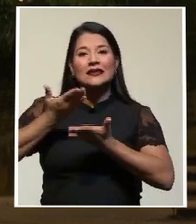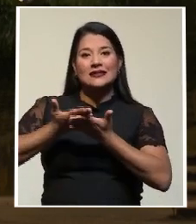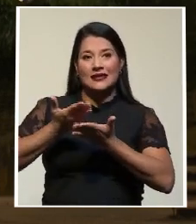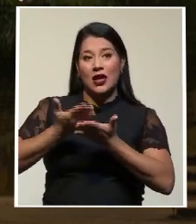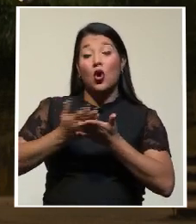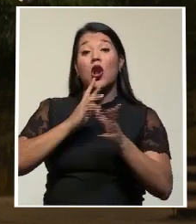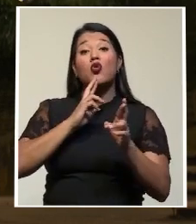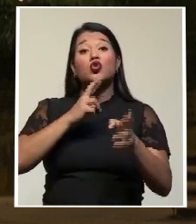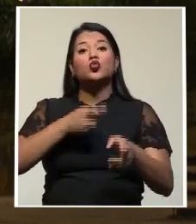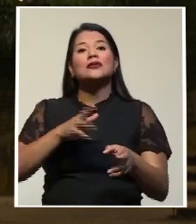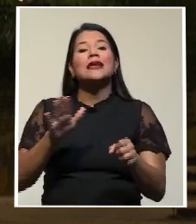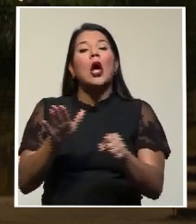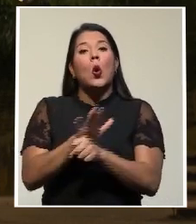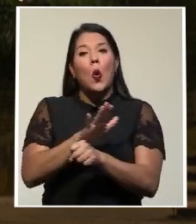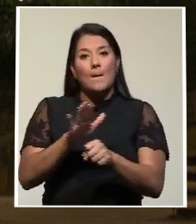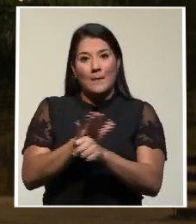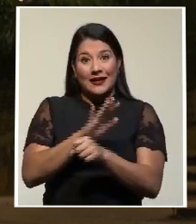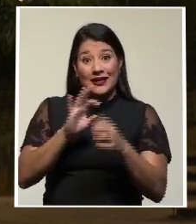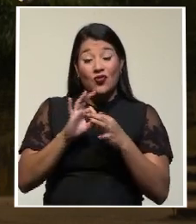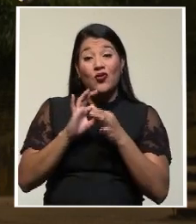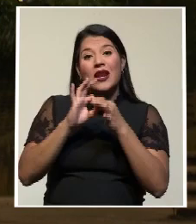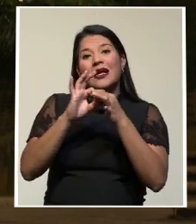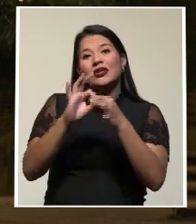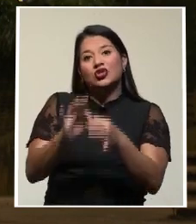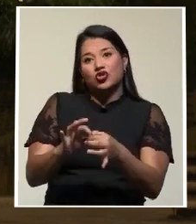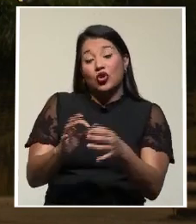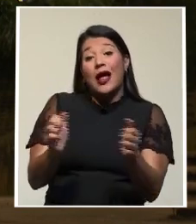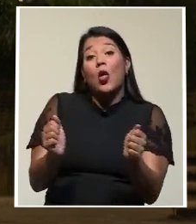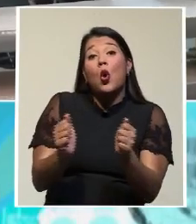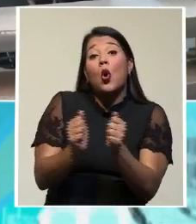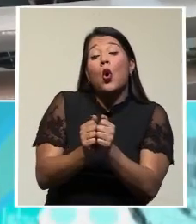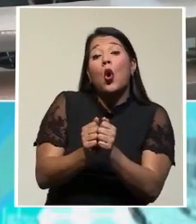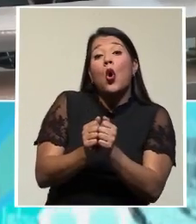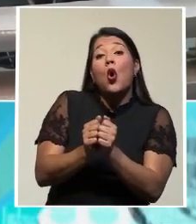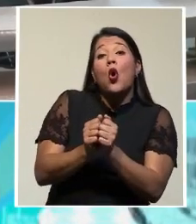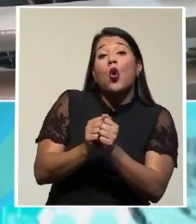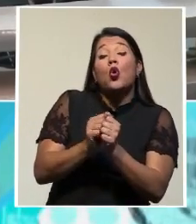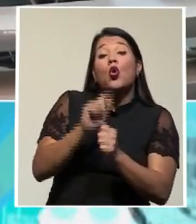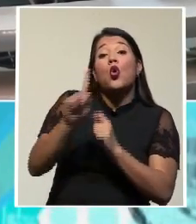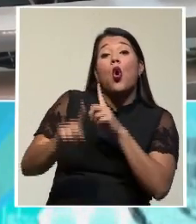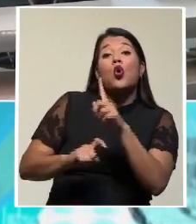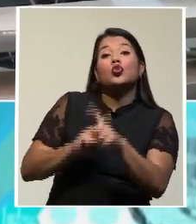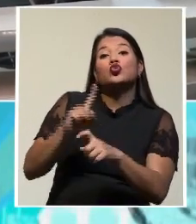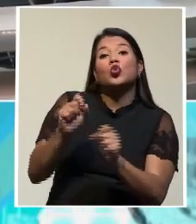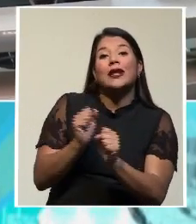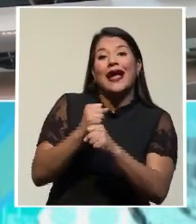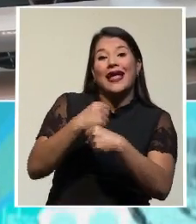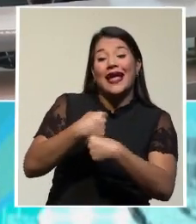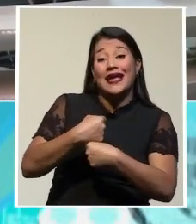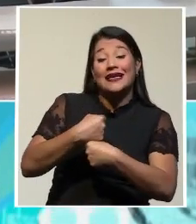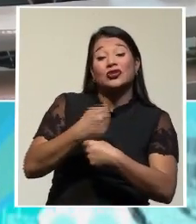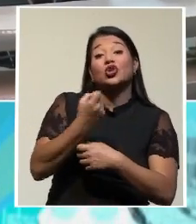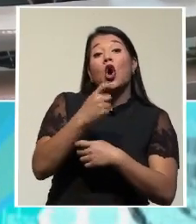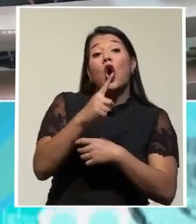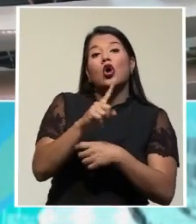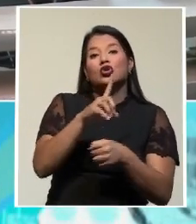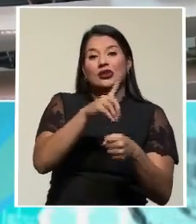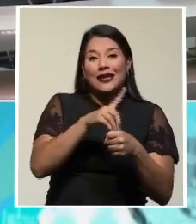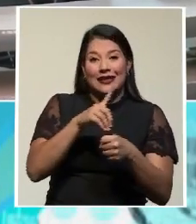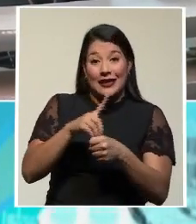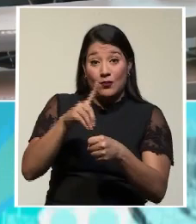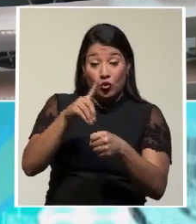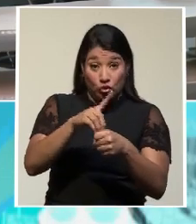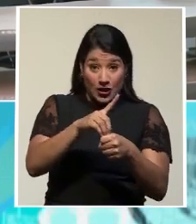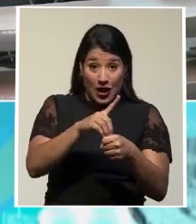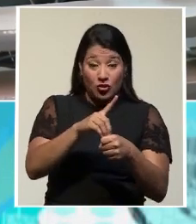voto completo de lo que es la sentencia a esta consulta que habían realizado 11 legisladores